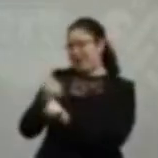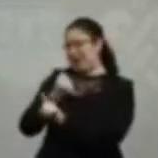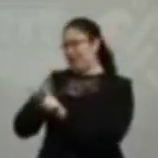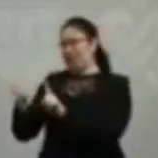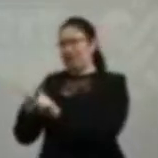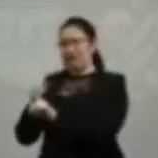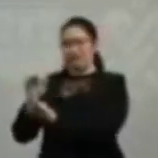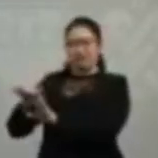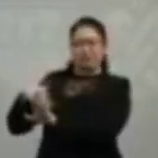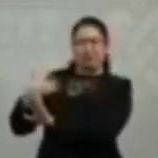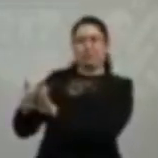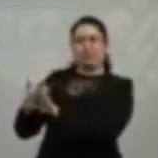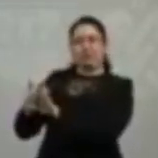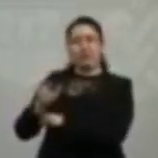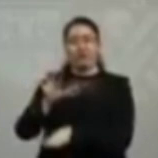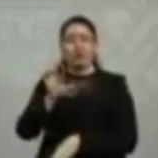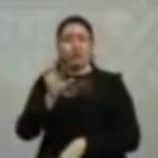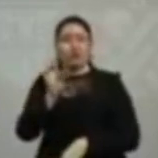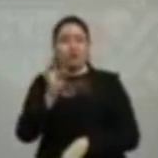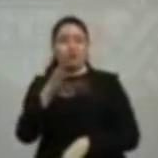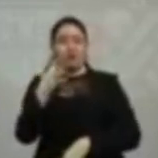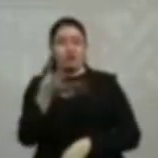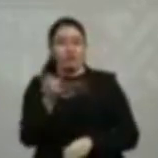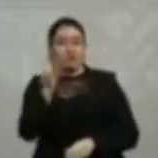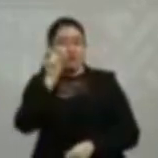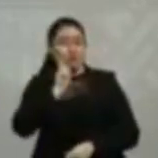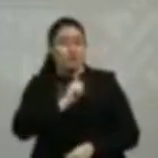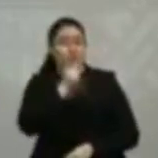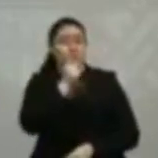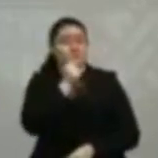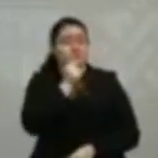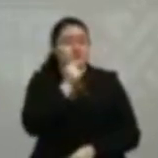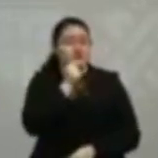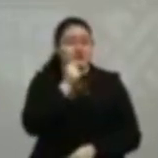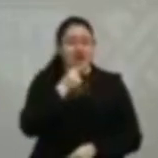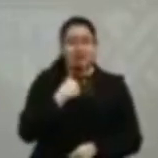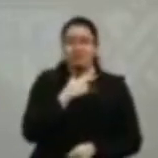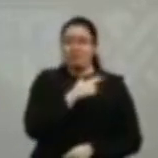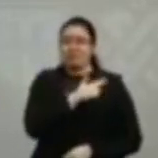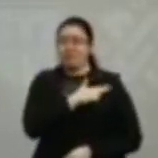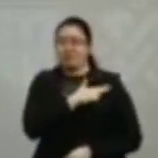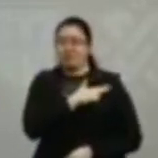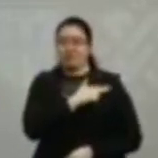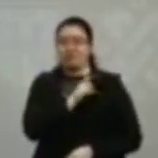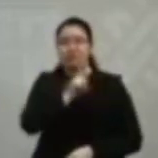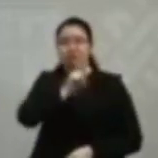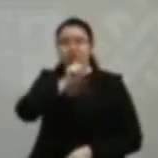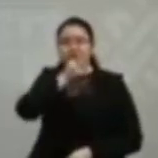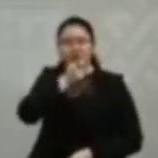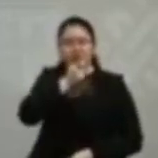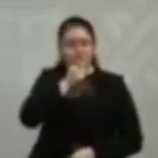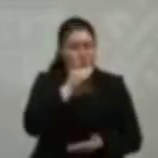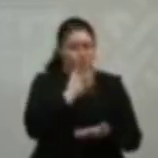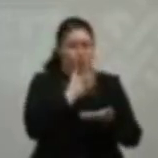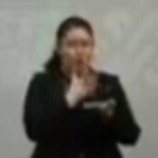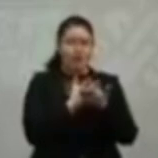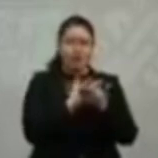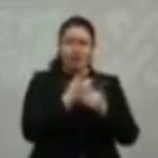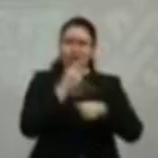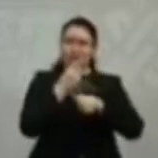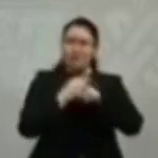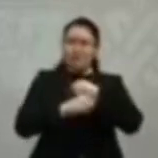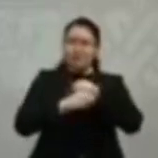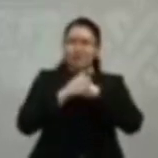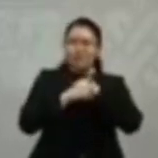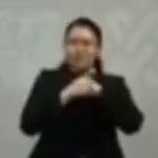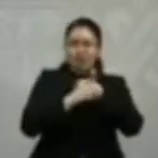Hay 44 policías mujeres lesionadas. Es decir, no solo hubo daños a mobiliario